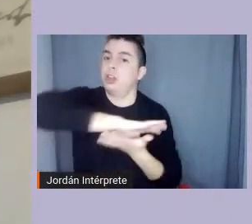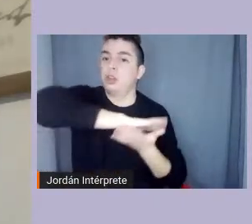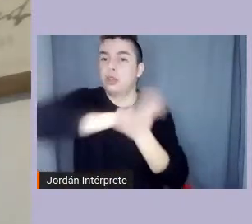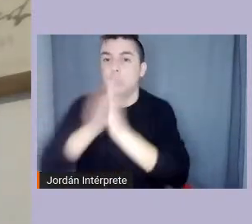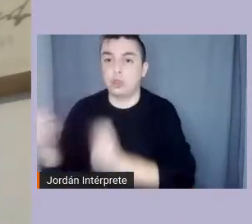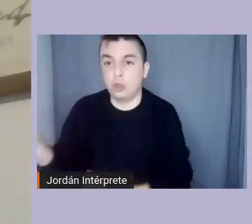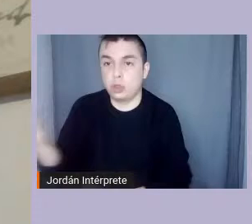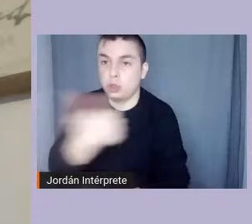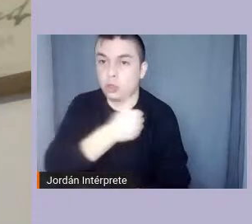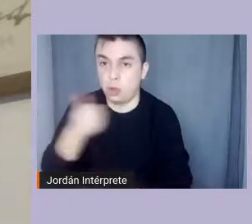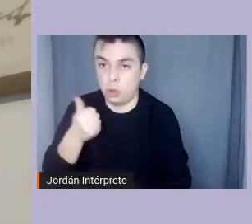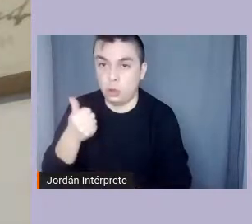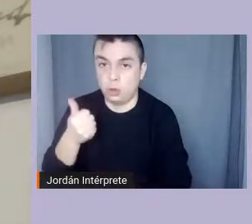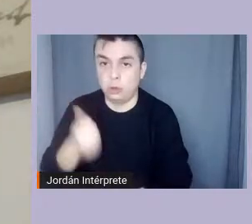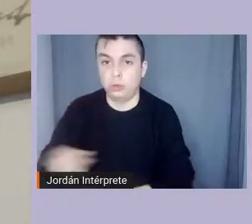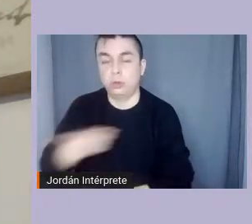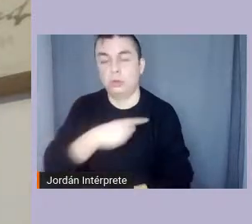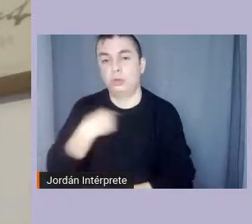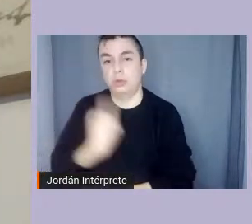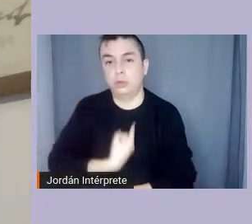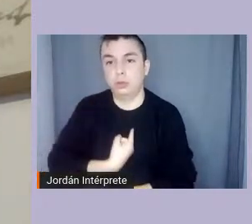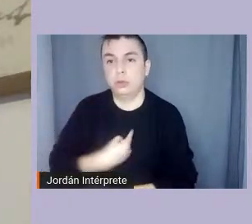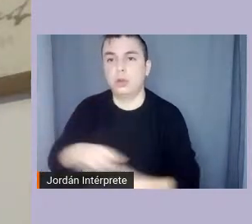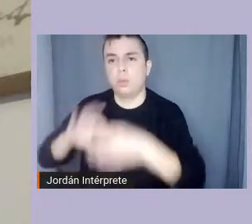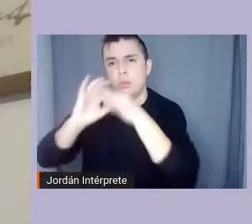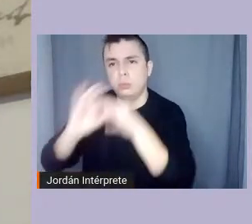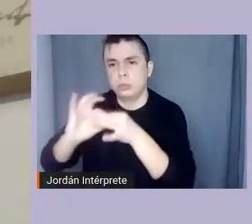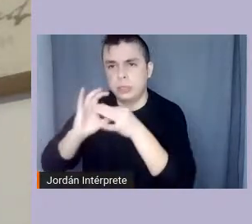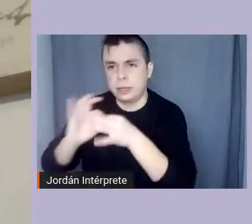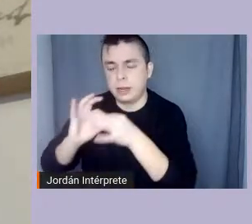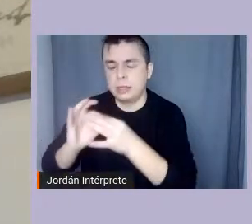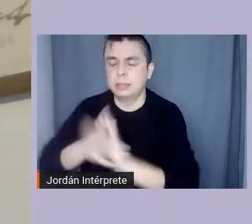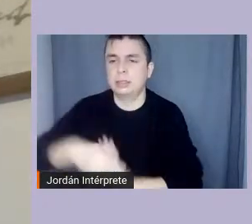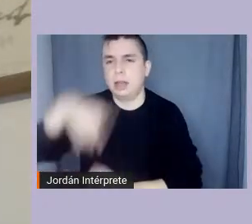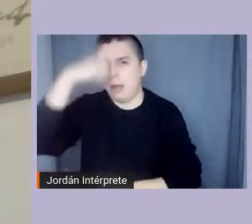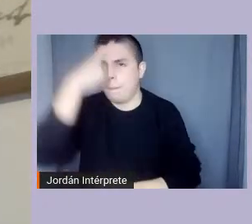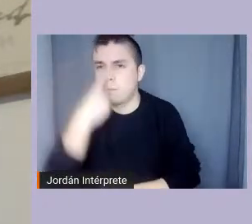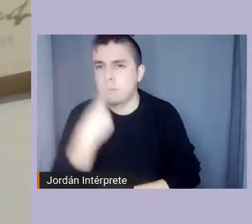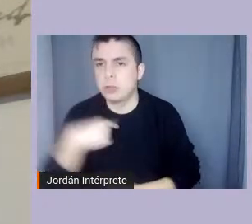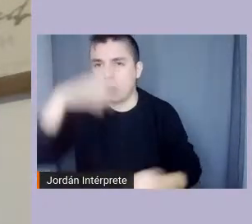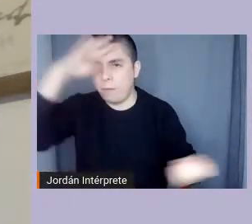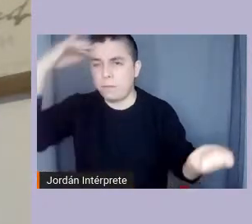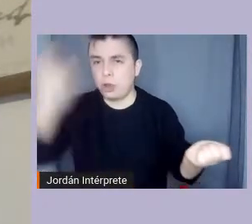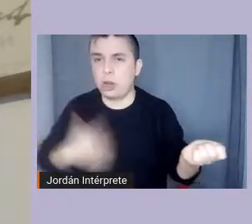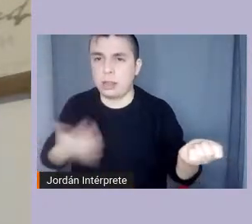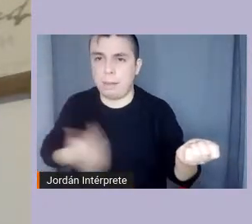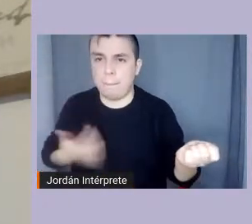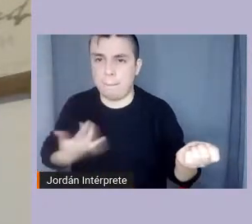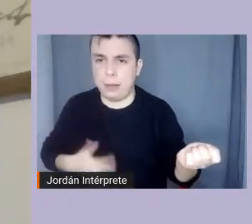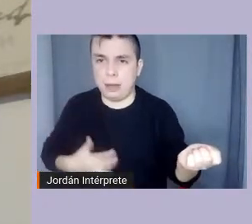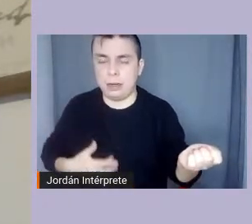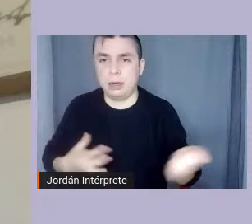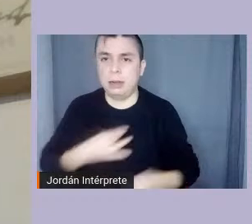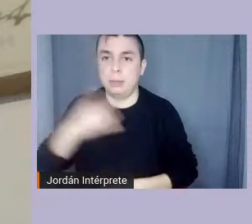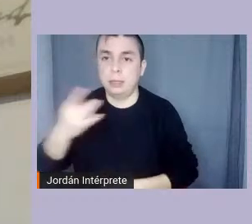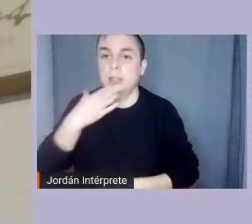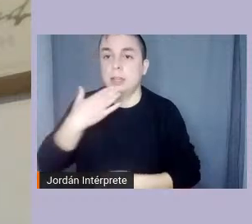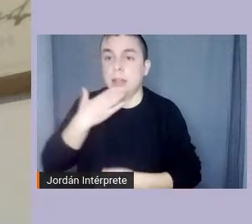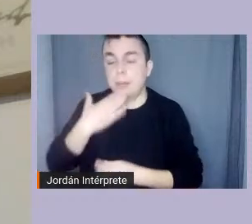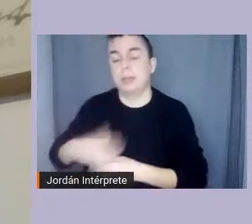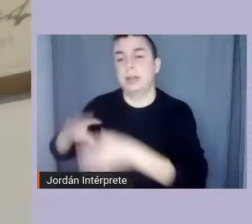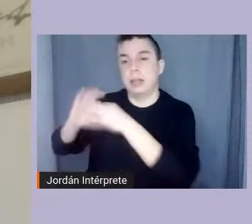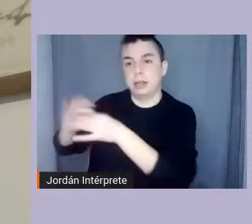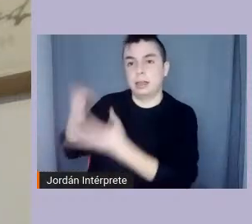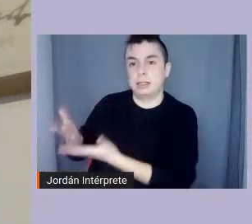Agradecemos como FLADEN al Museo Violeta Parra esta instancia de participación y también tenemos a Jordán